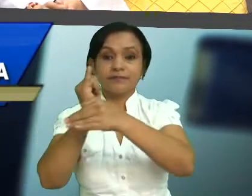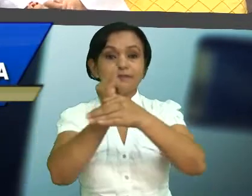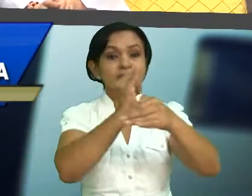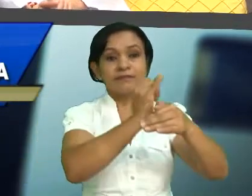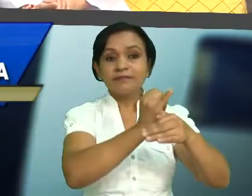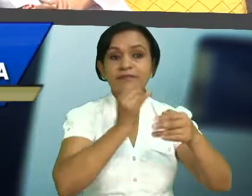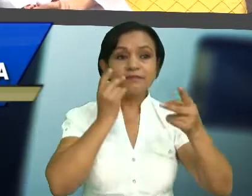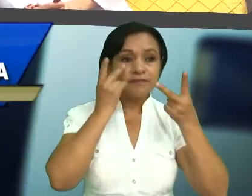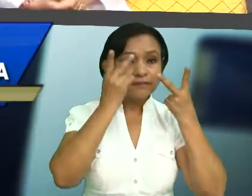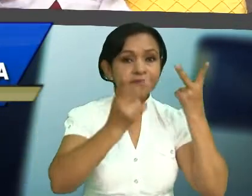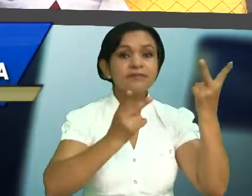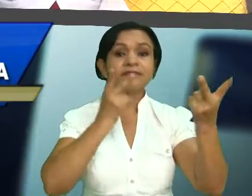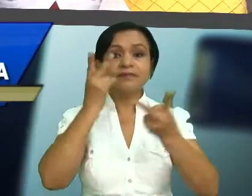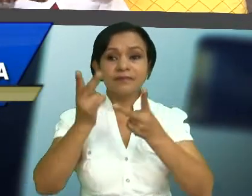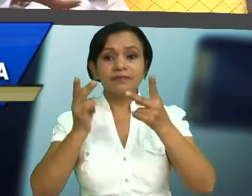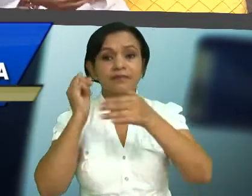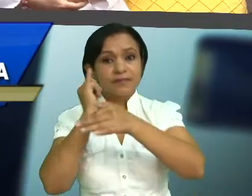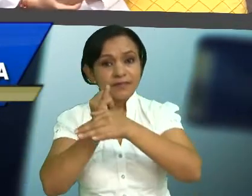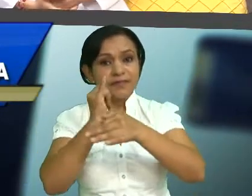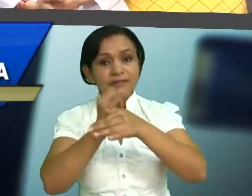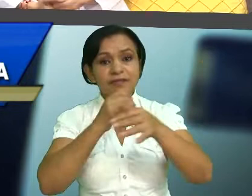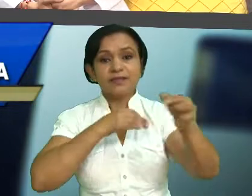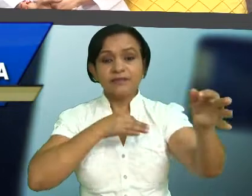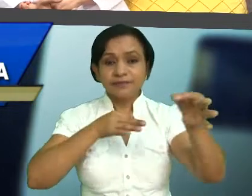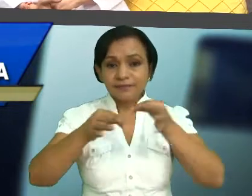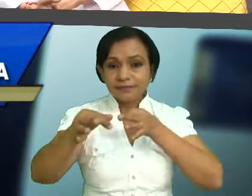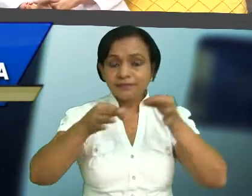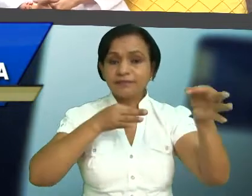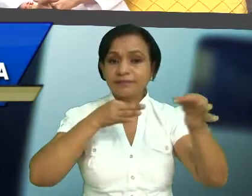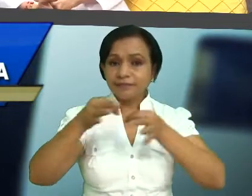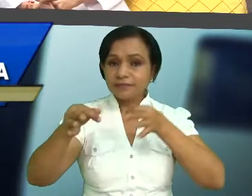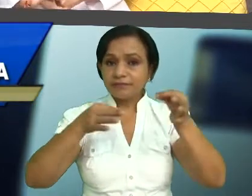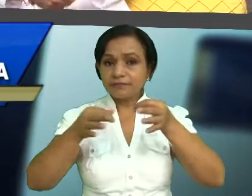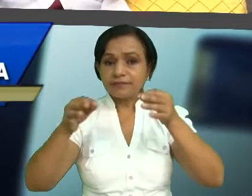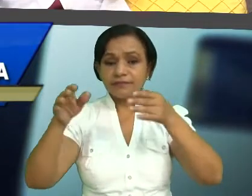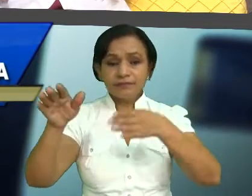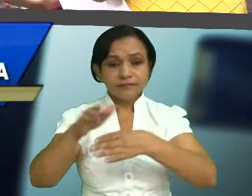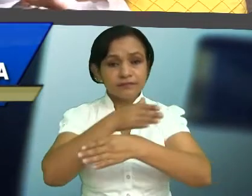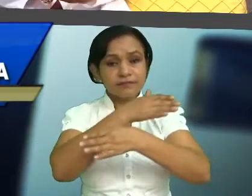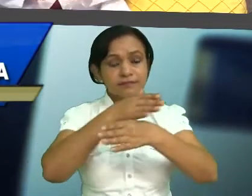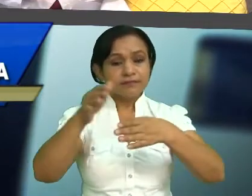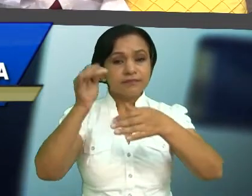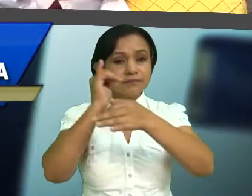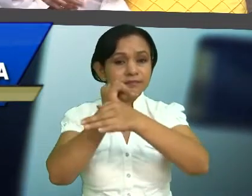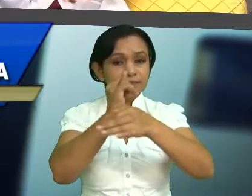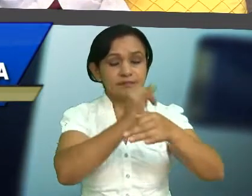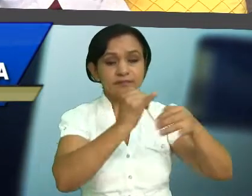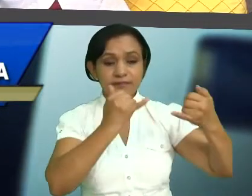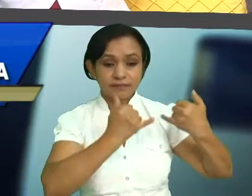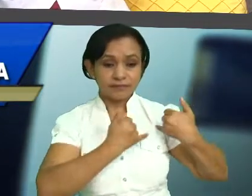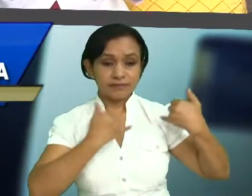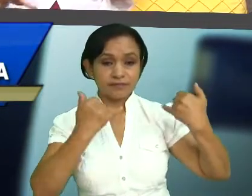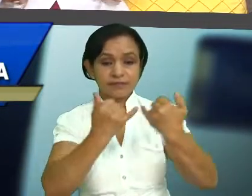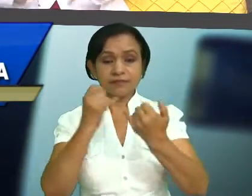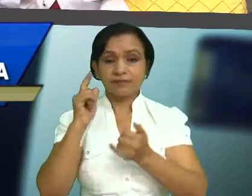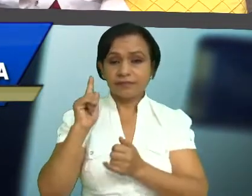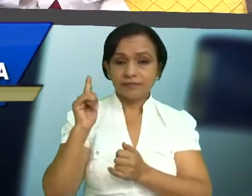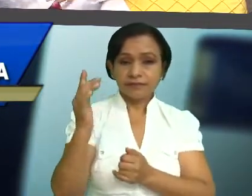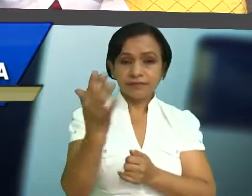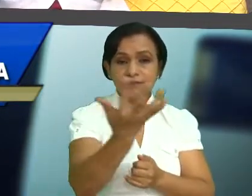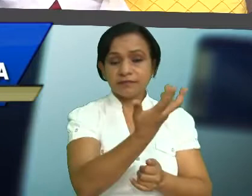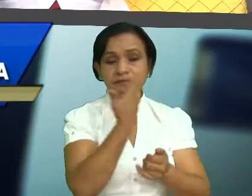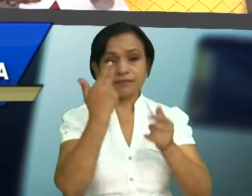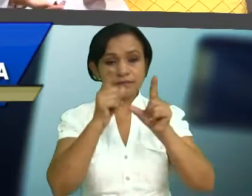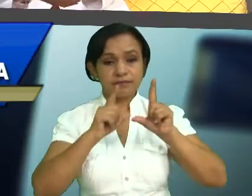mismas. Nosotros hemos visitado y hemos dado, ¿verdad?, capacitaciones a las iglesias, a las instituciones y a todos los lugares donde